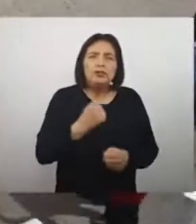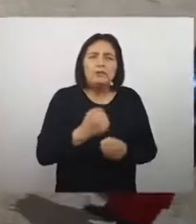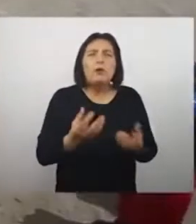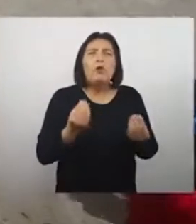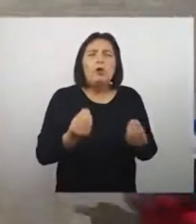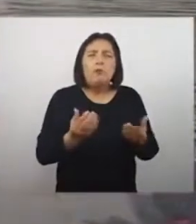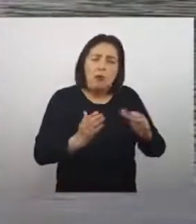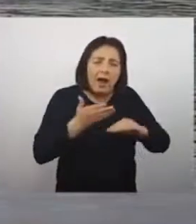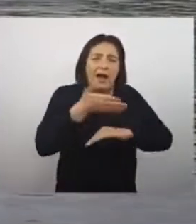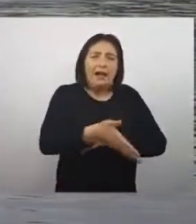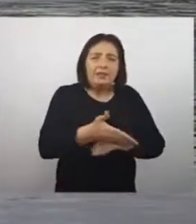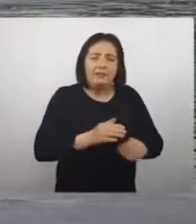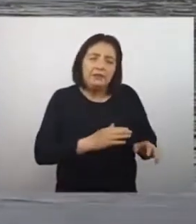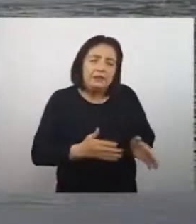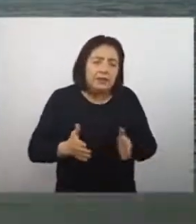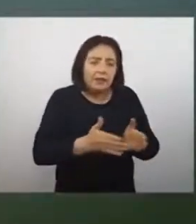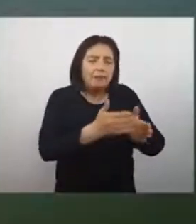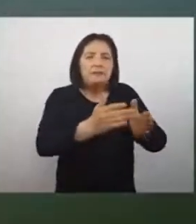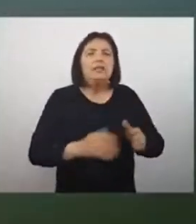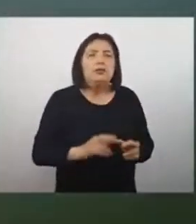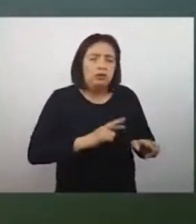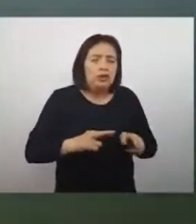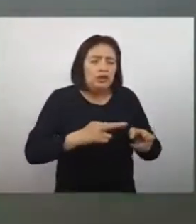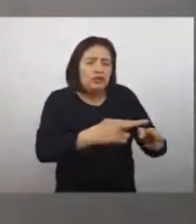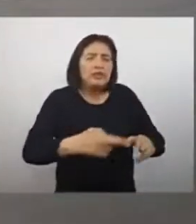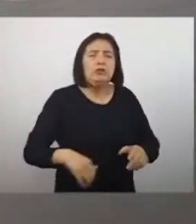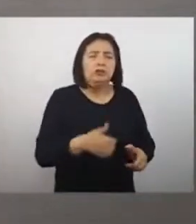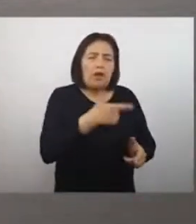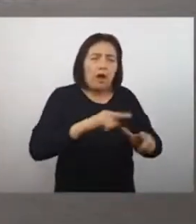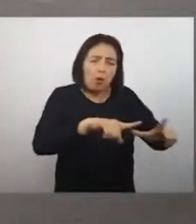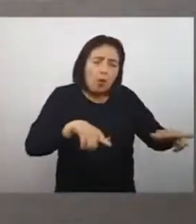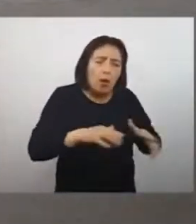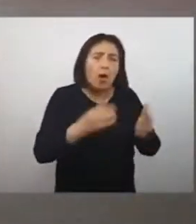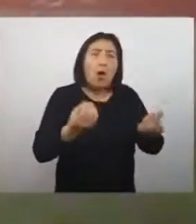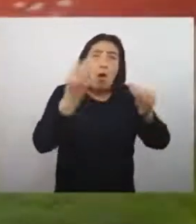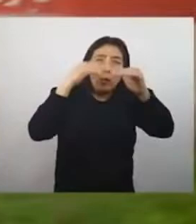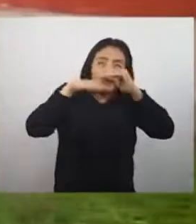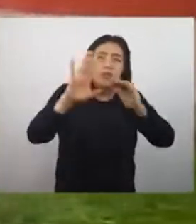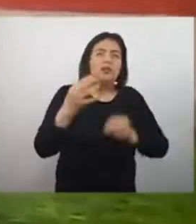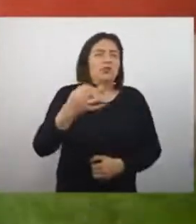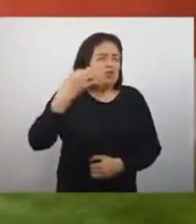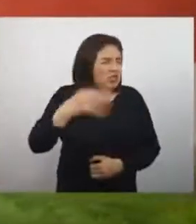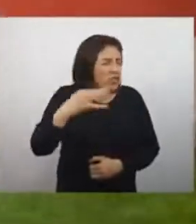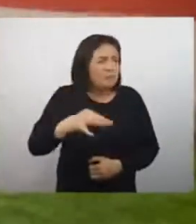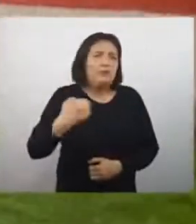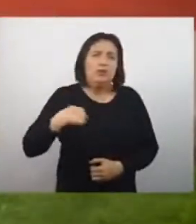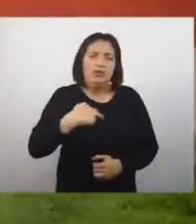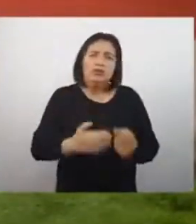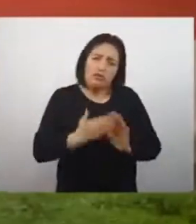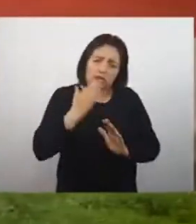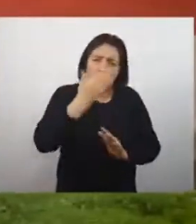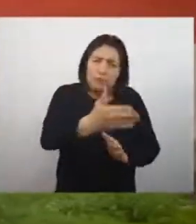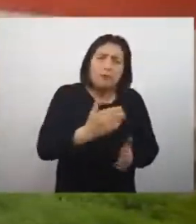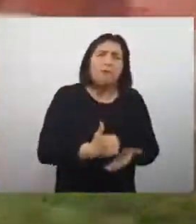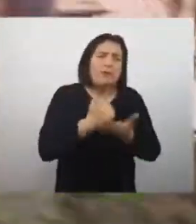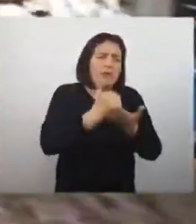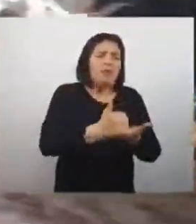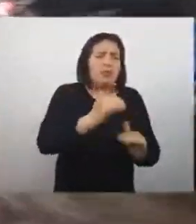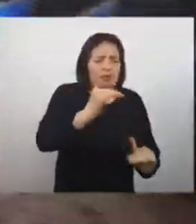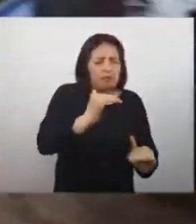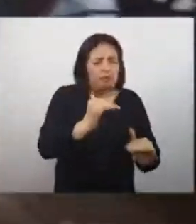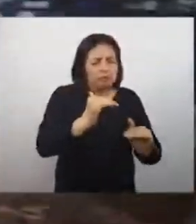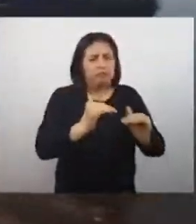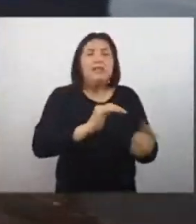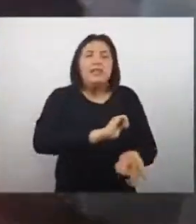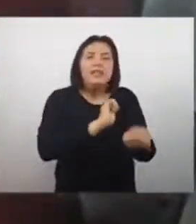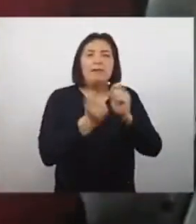en territorio, vía fluvial, lacustre o aérea, siempre estaremos presentes para contribuir a cerrar brechas